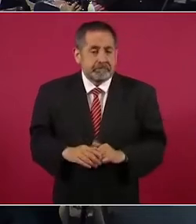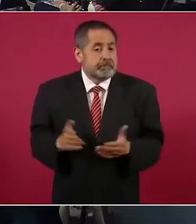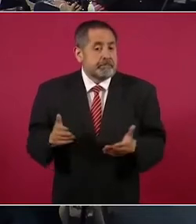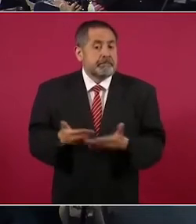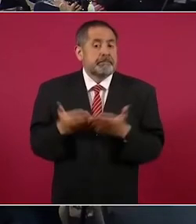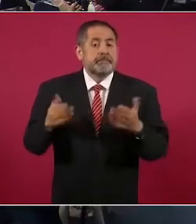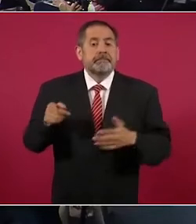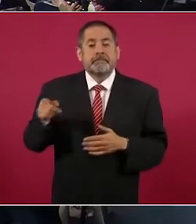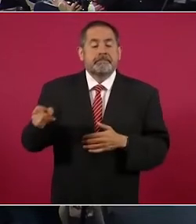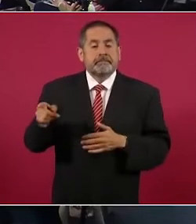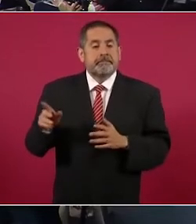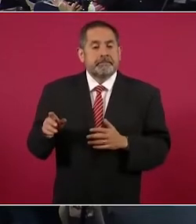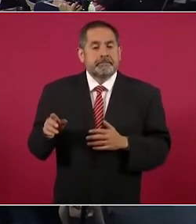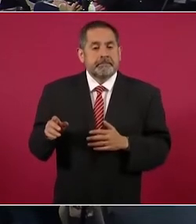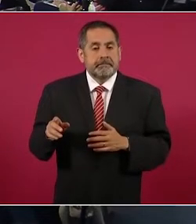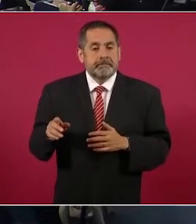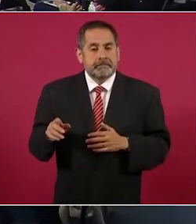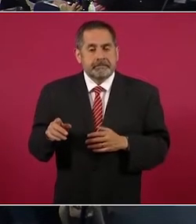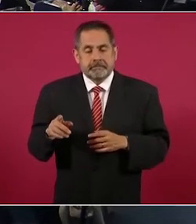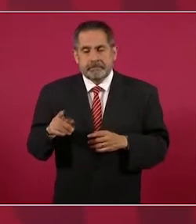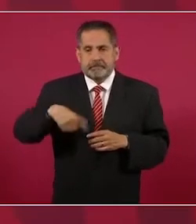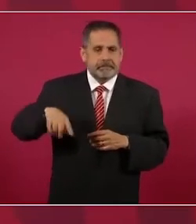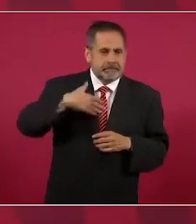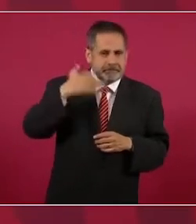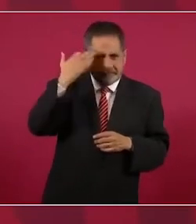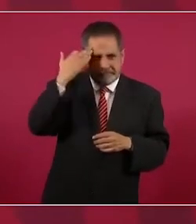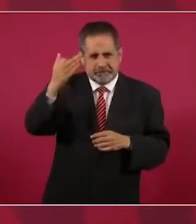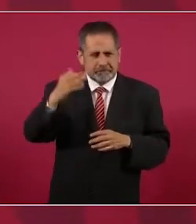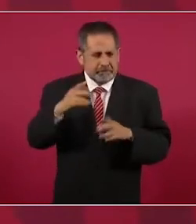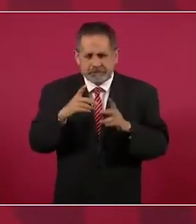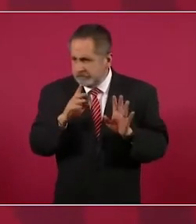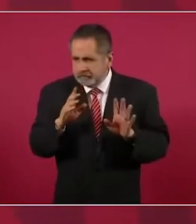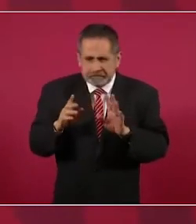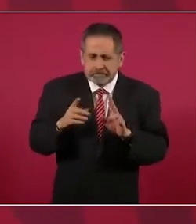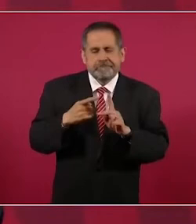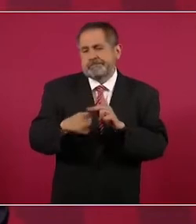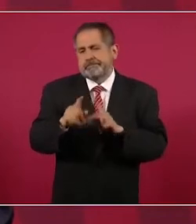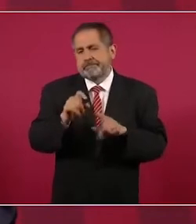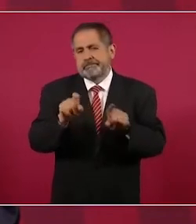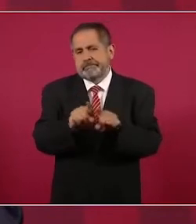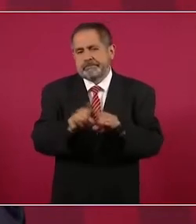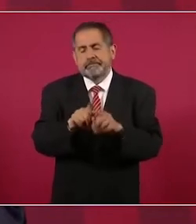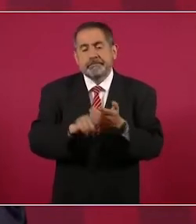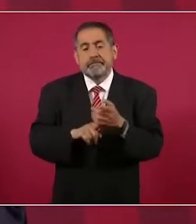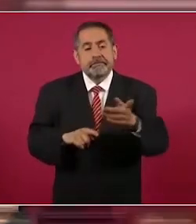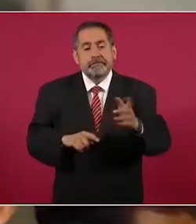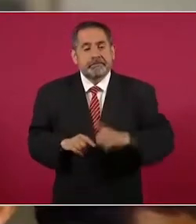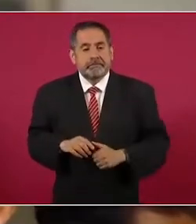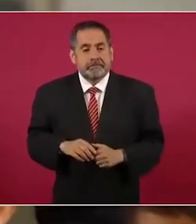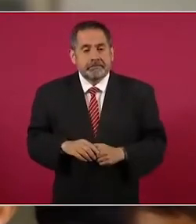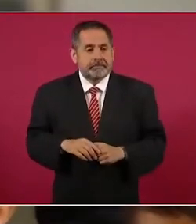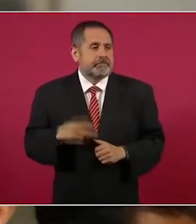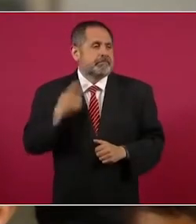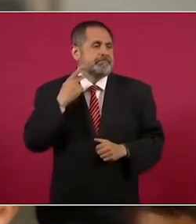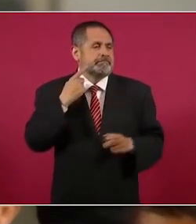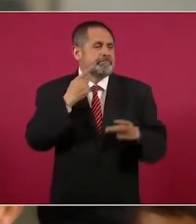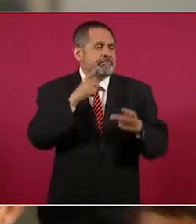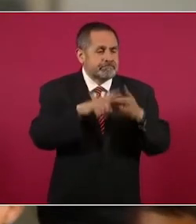Ahora, como estamos en temporada, también ya empezó la temporada